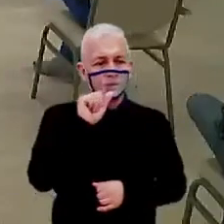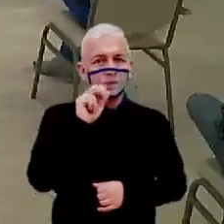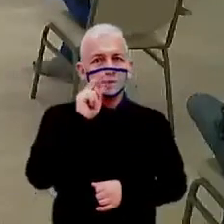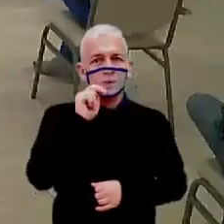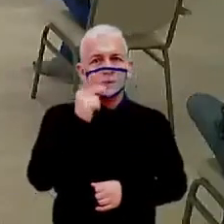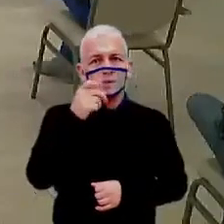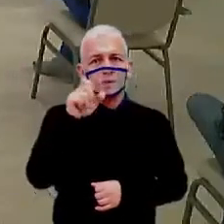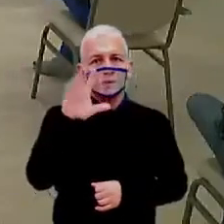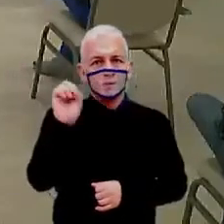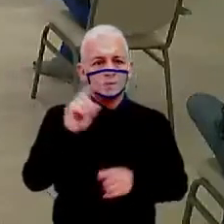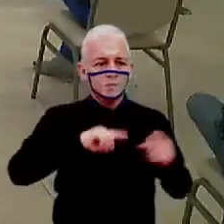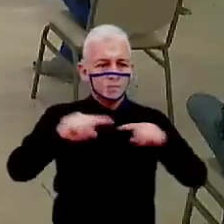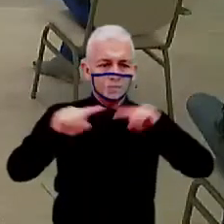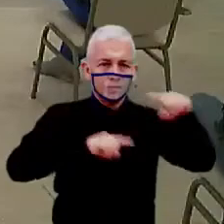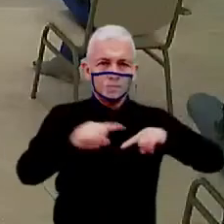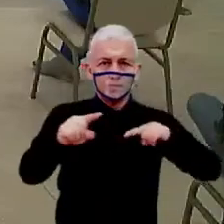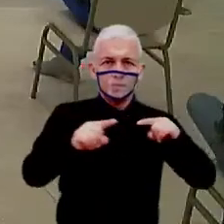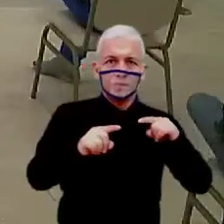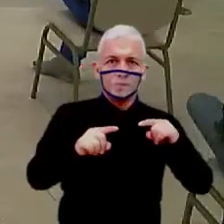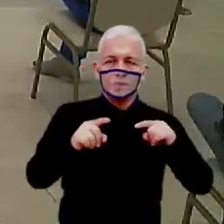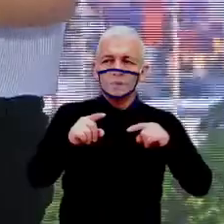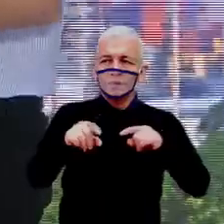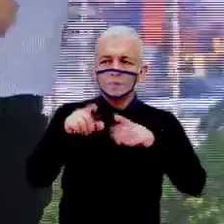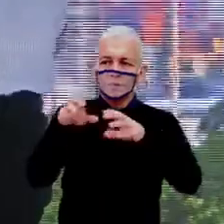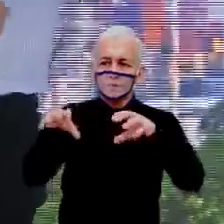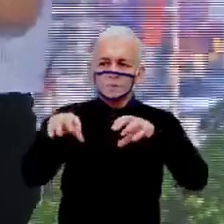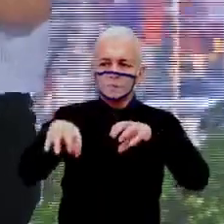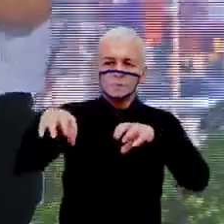muy importante, que es coordinar a muchos micos